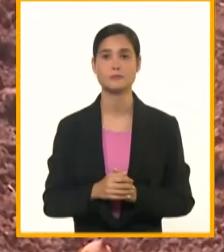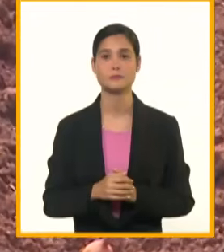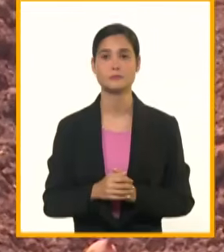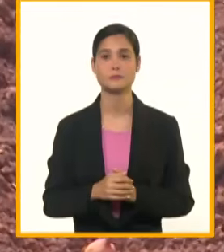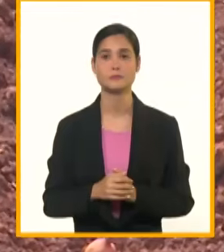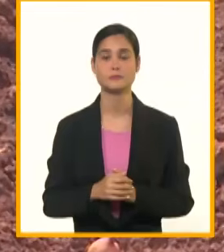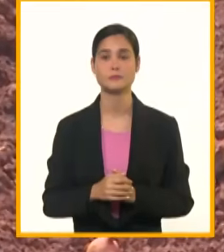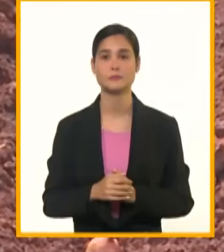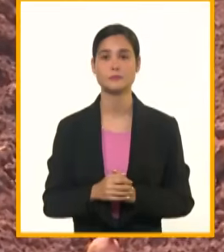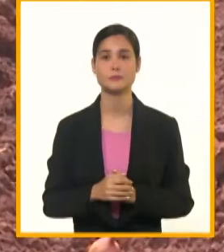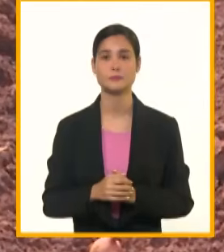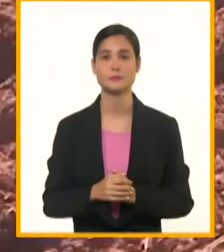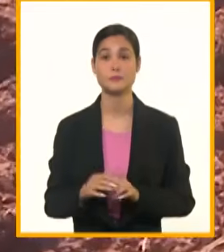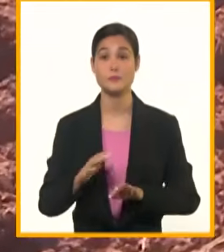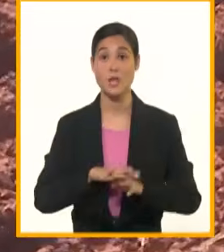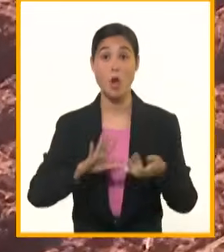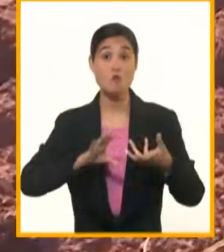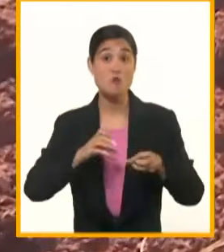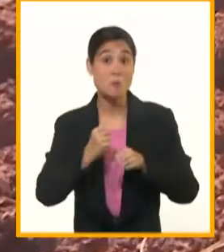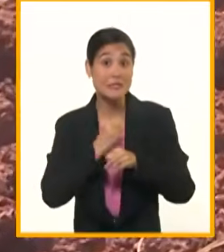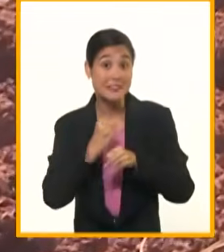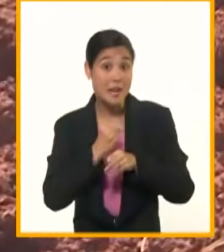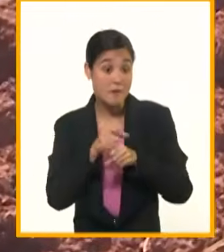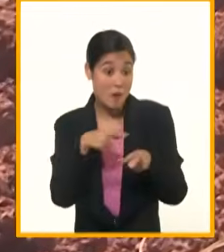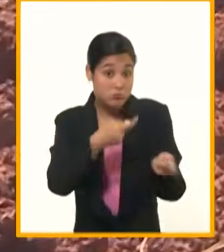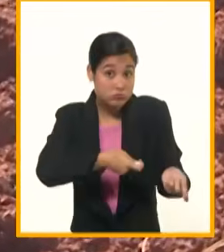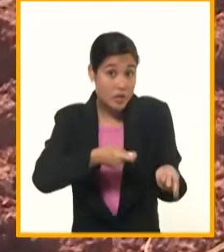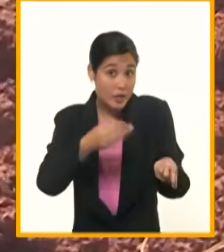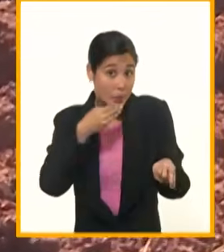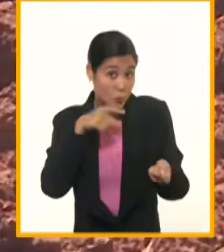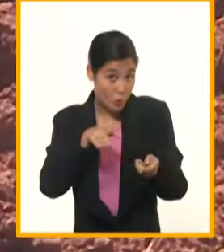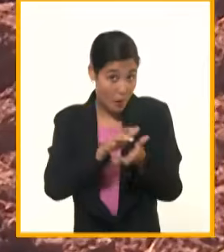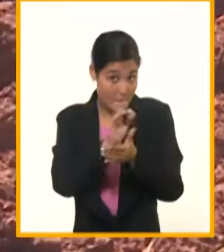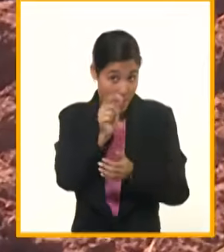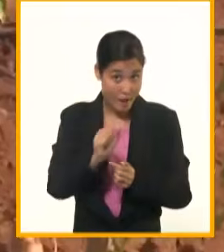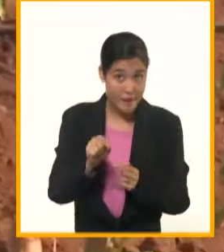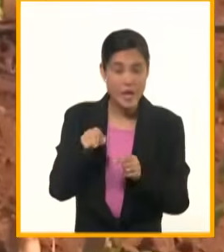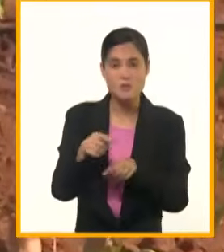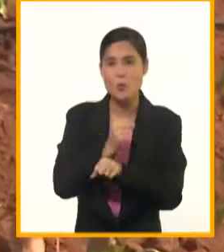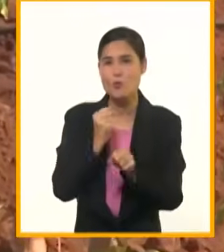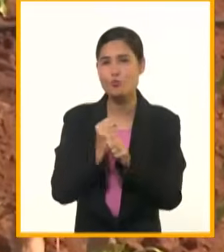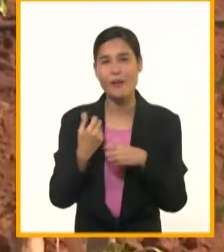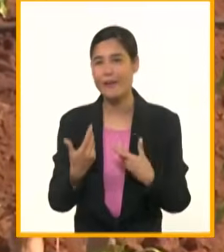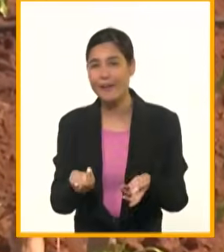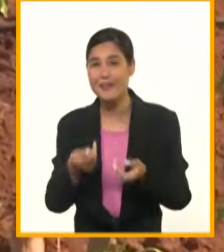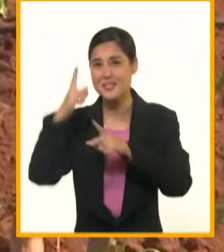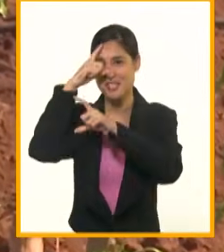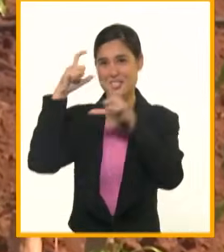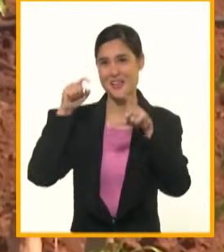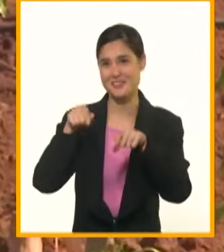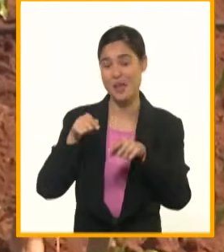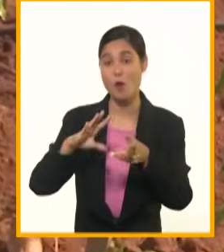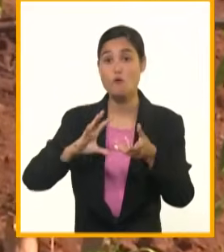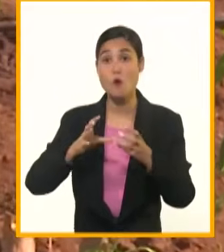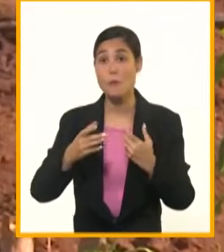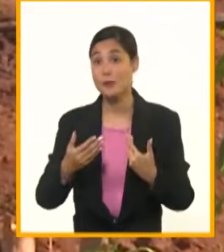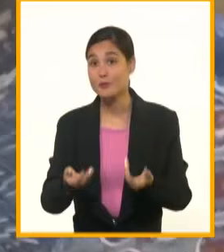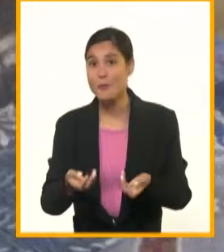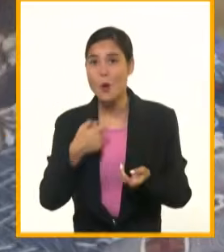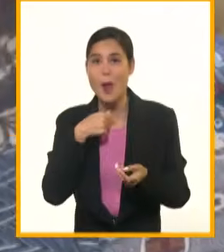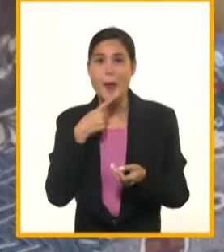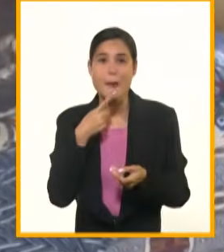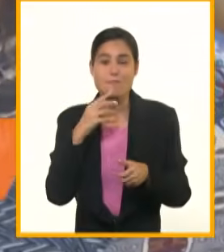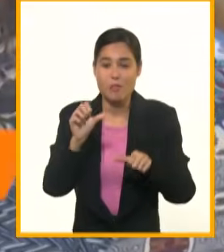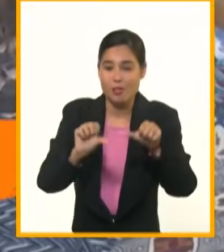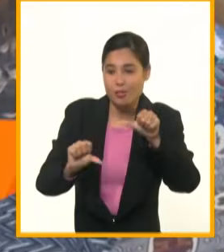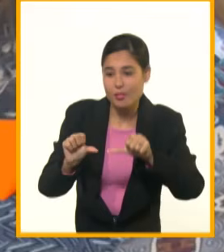El sistema de la agricultura en Mayabeque consolida el vínculo con la ciencia mediante el uso de bioproductos y semillas más resistentes. En todo